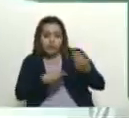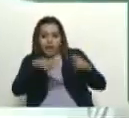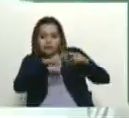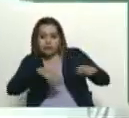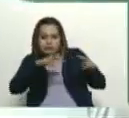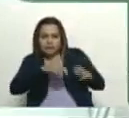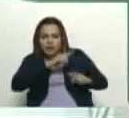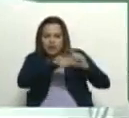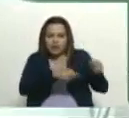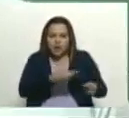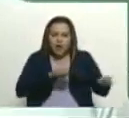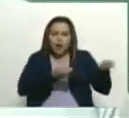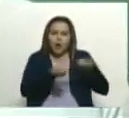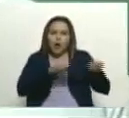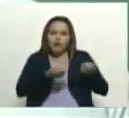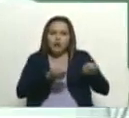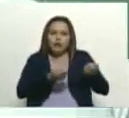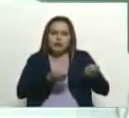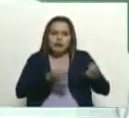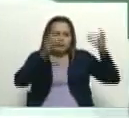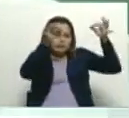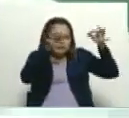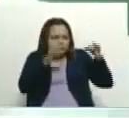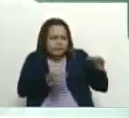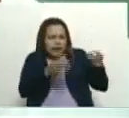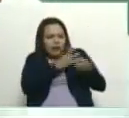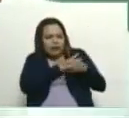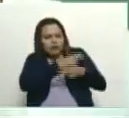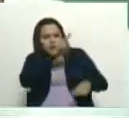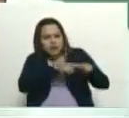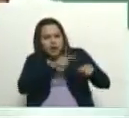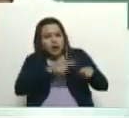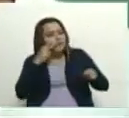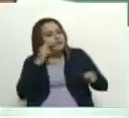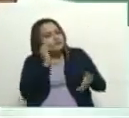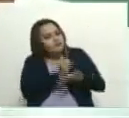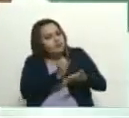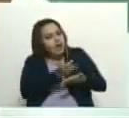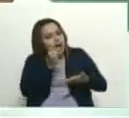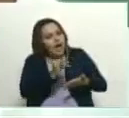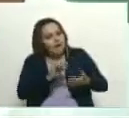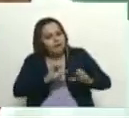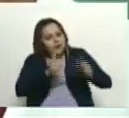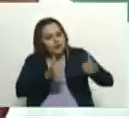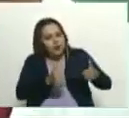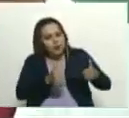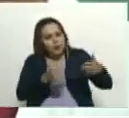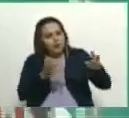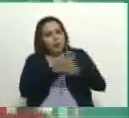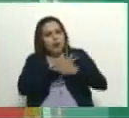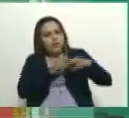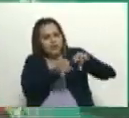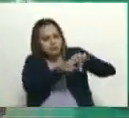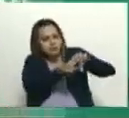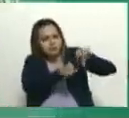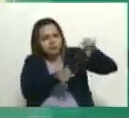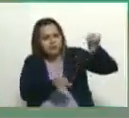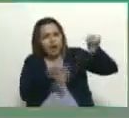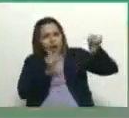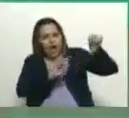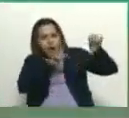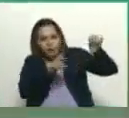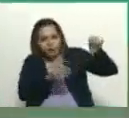con controles radiológicos, pudimos evidenciar que comenzó a formarse un buen callo óseo, de tal manera que una vez que se formó el